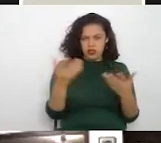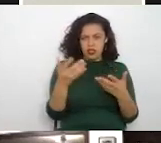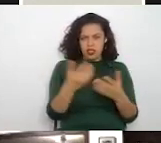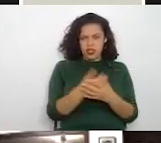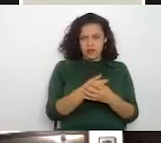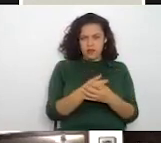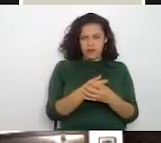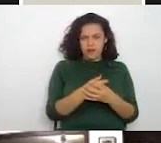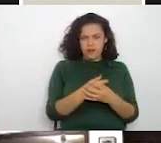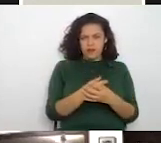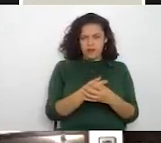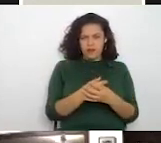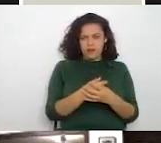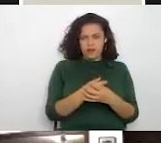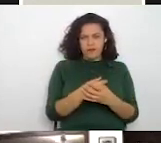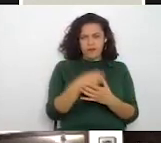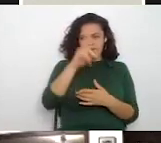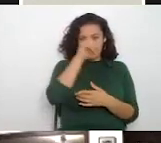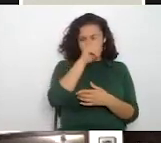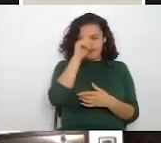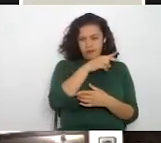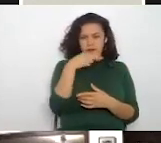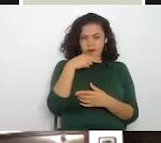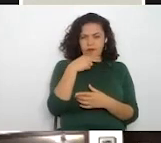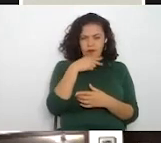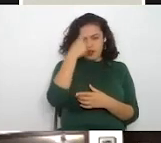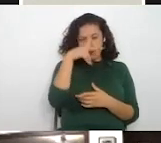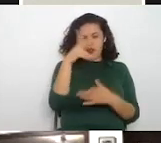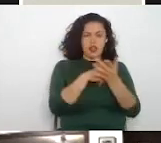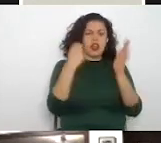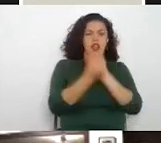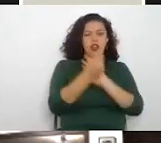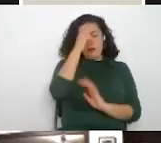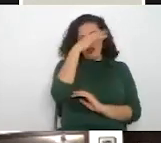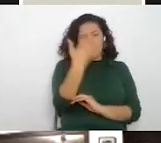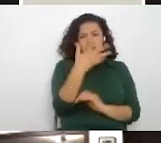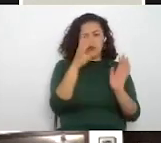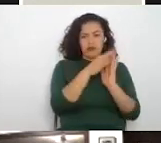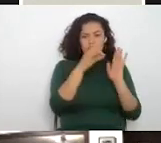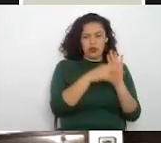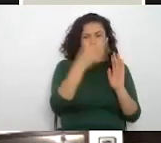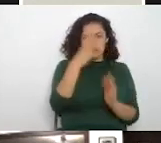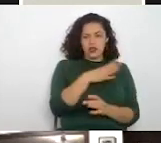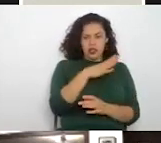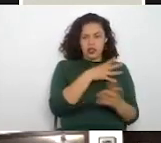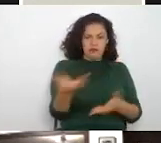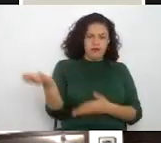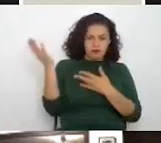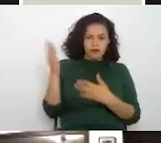lo recomendable es utilizar la técnica de los 5 puntos que se presentan a